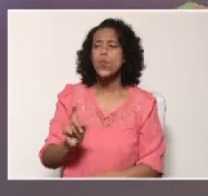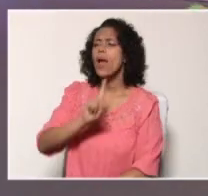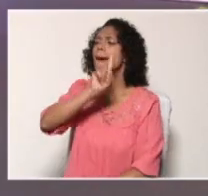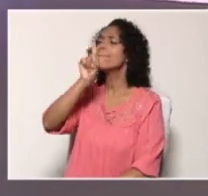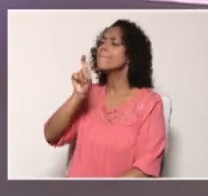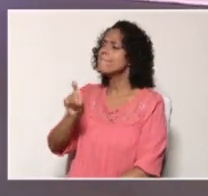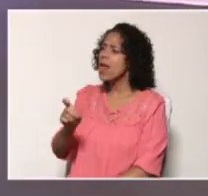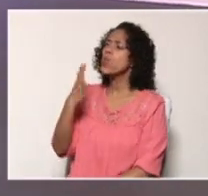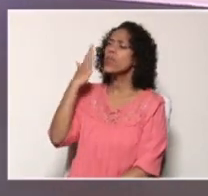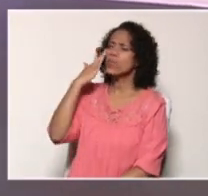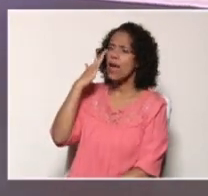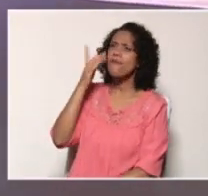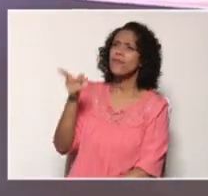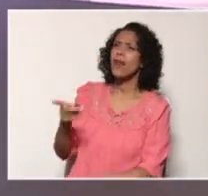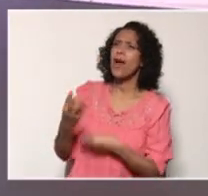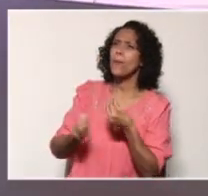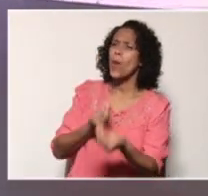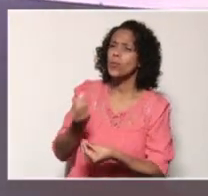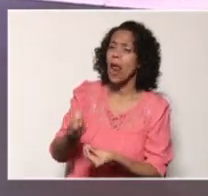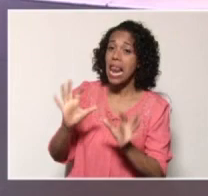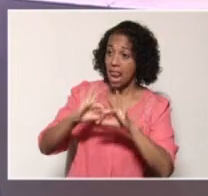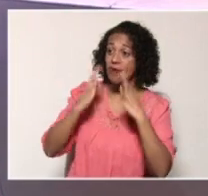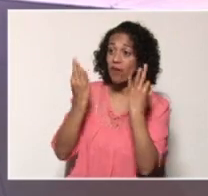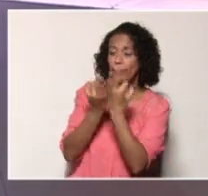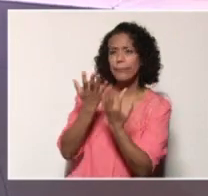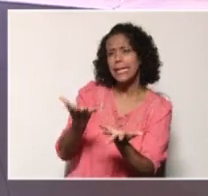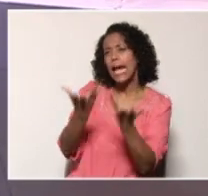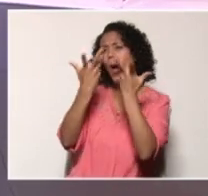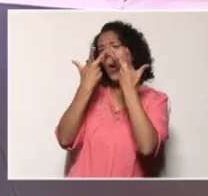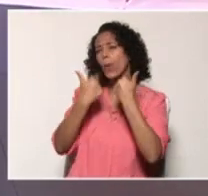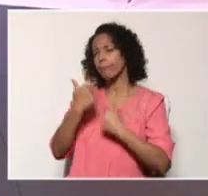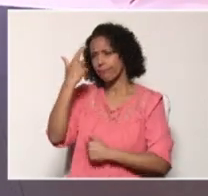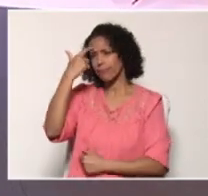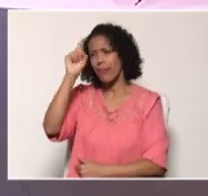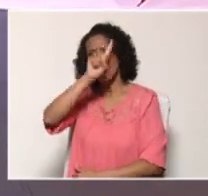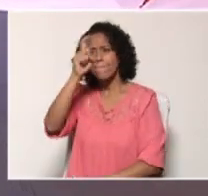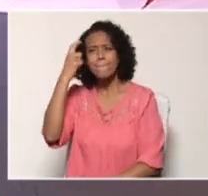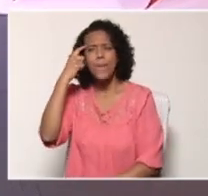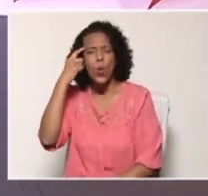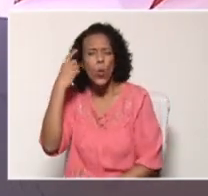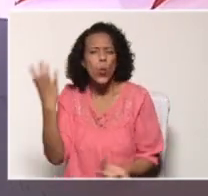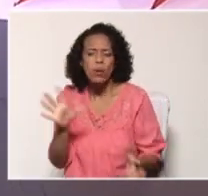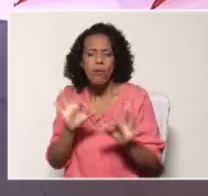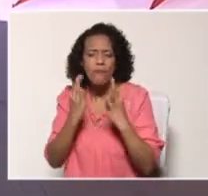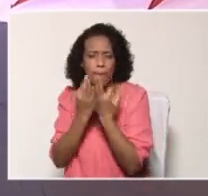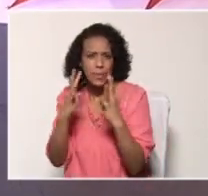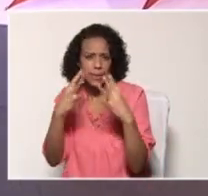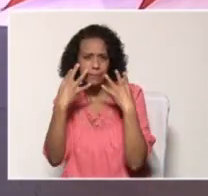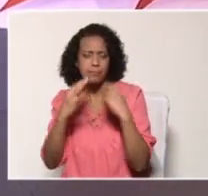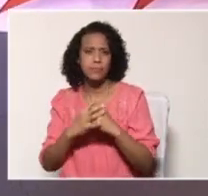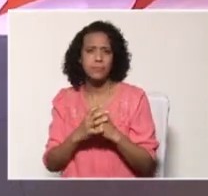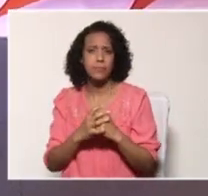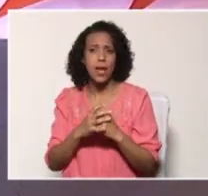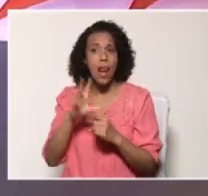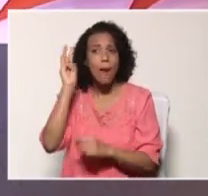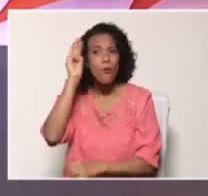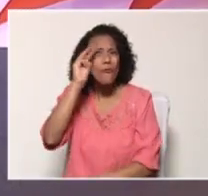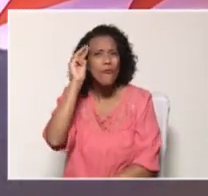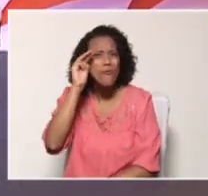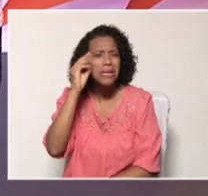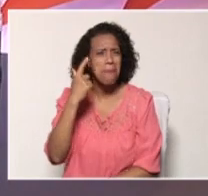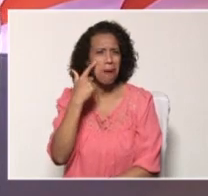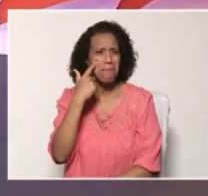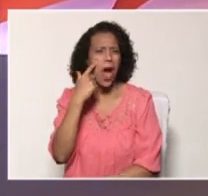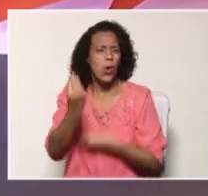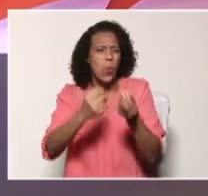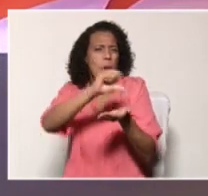como esta que vamos a hacer. La familia podría estarse preguntando en este momento. Y las profes ahora hablando de